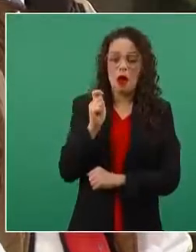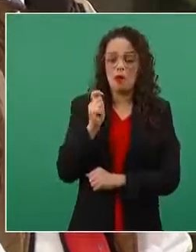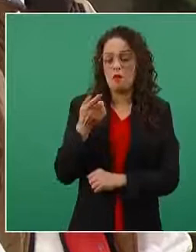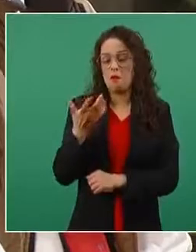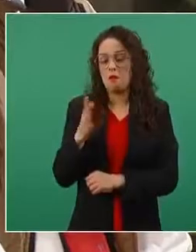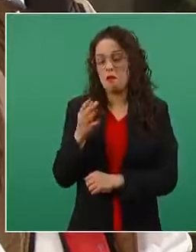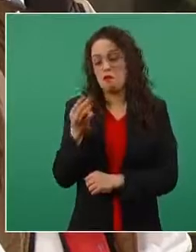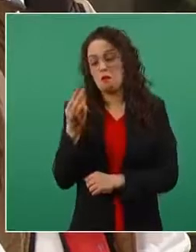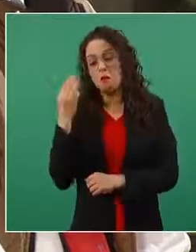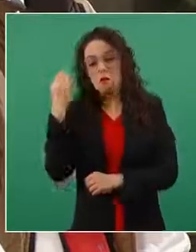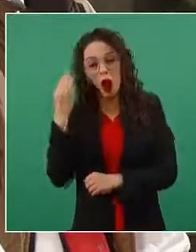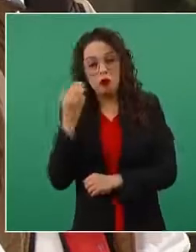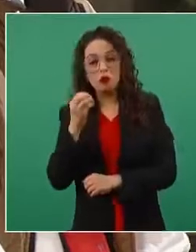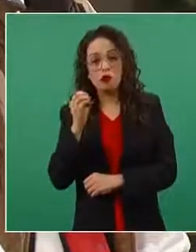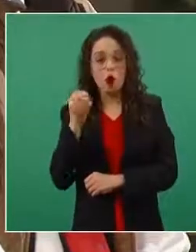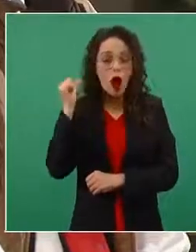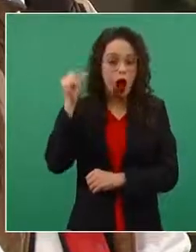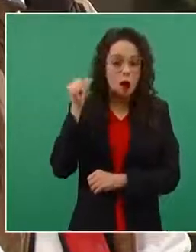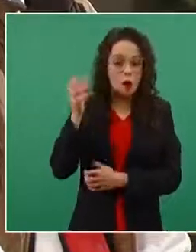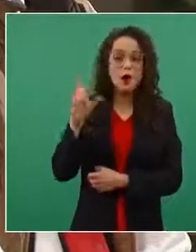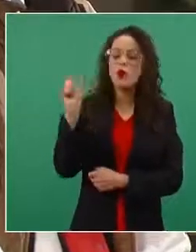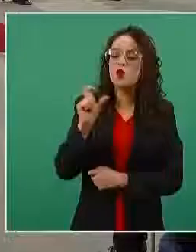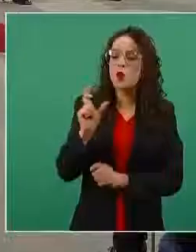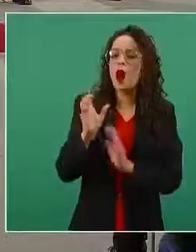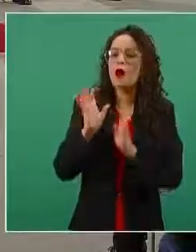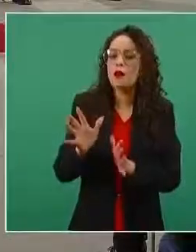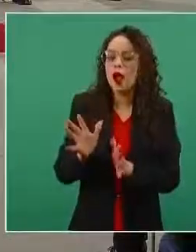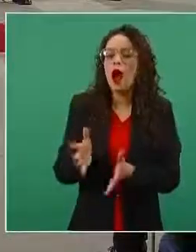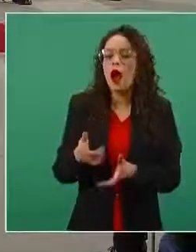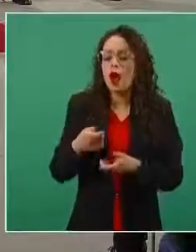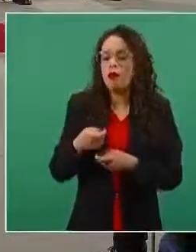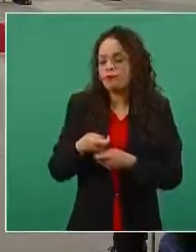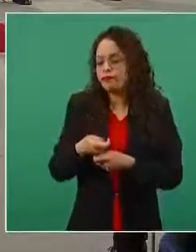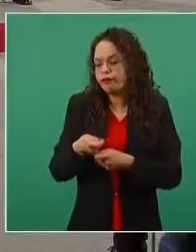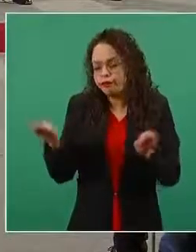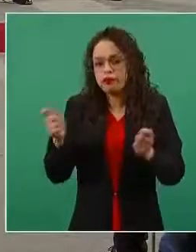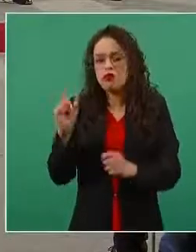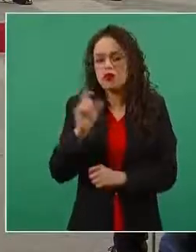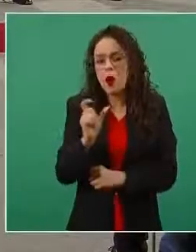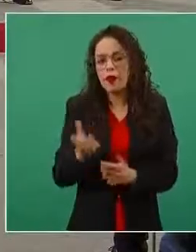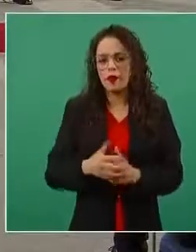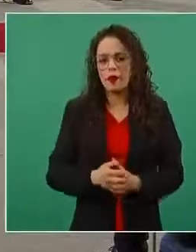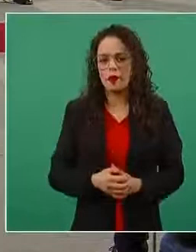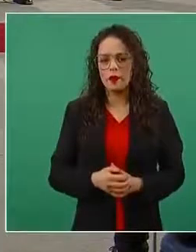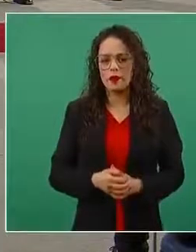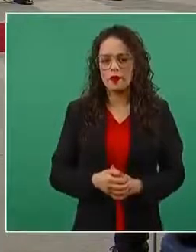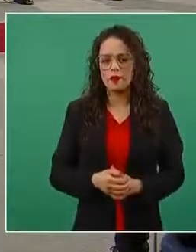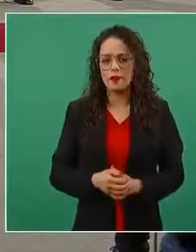las dificultades para sacarlas ya? Ya se está